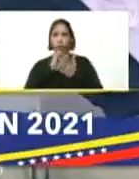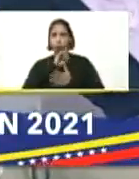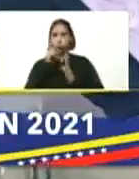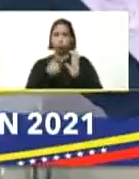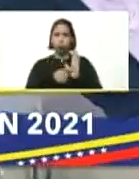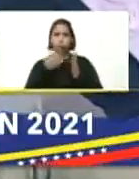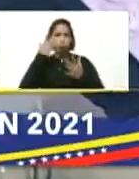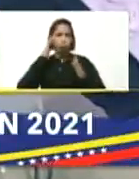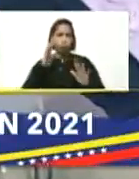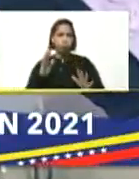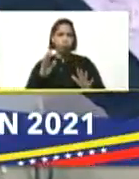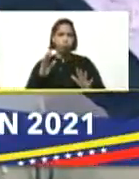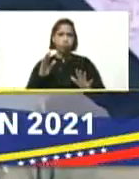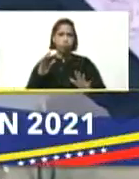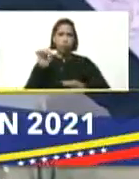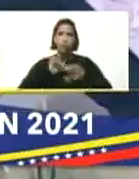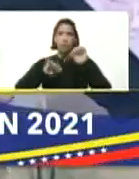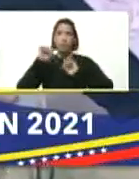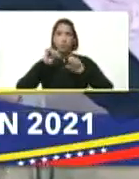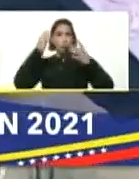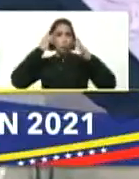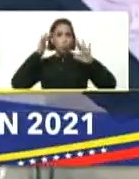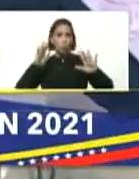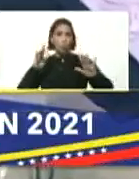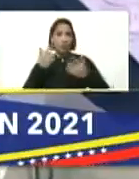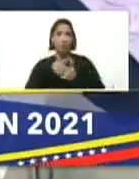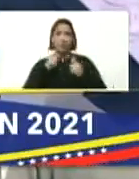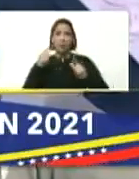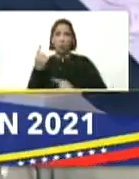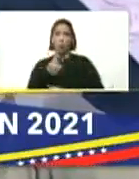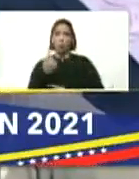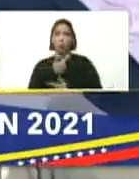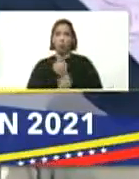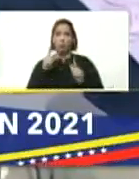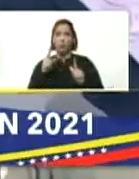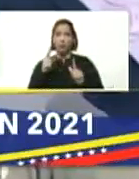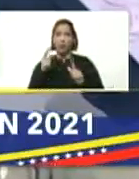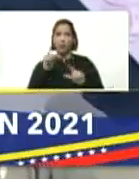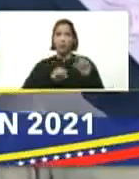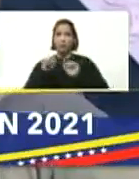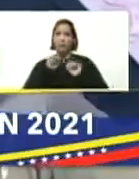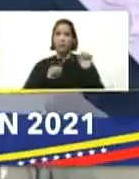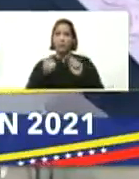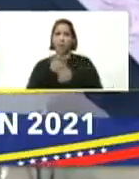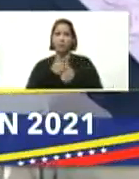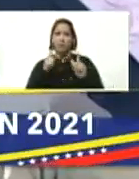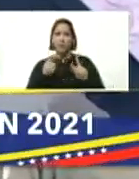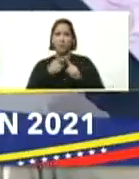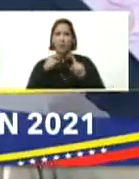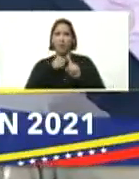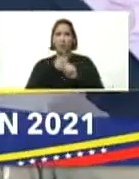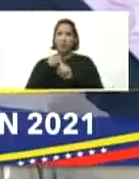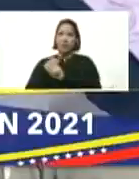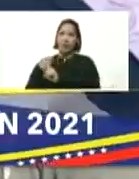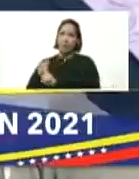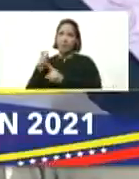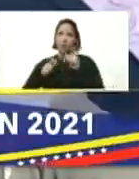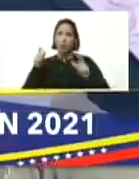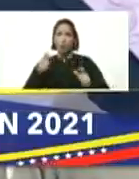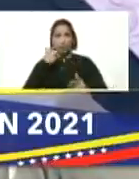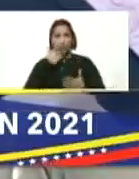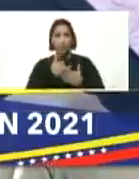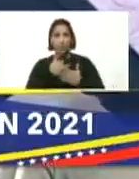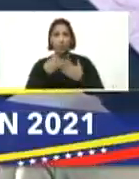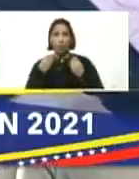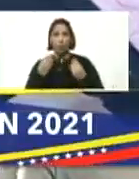erigirse como defensores de una supuesta libertad, que la única libertad que defiende es su libertad para atacar a otras personas. Y fíjese cómo,